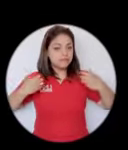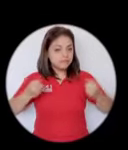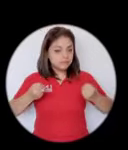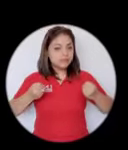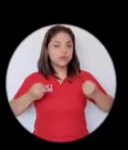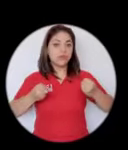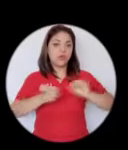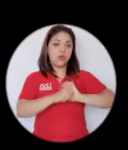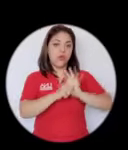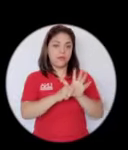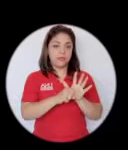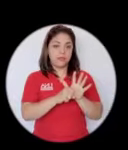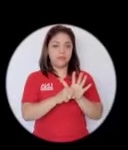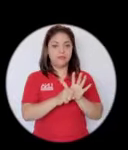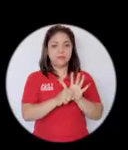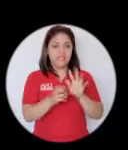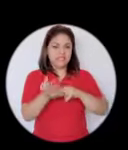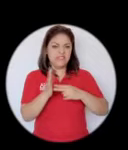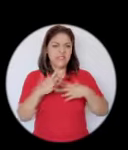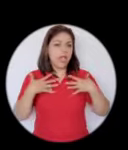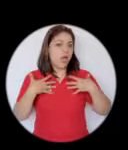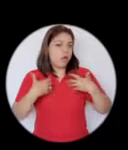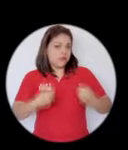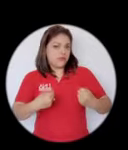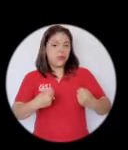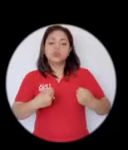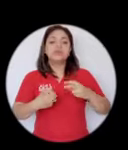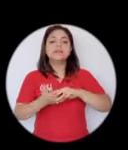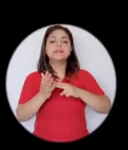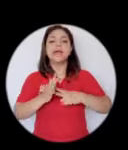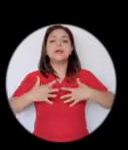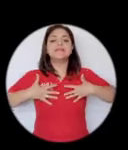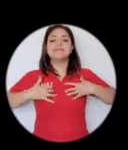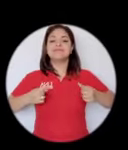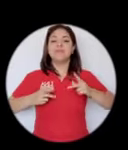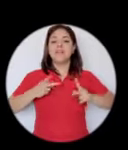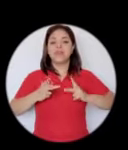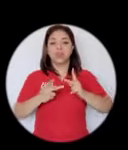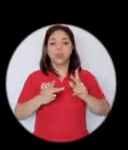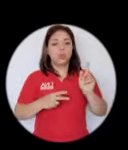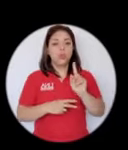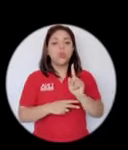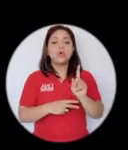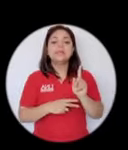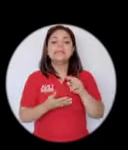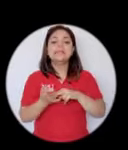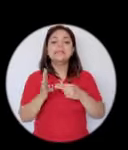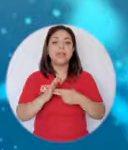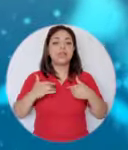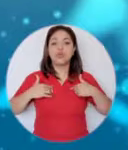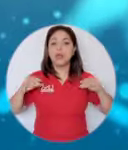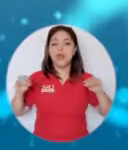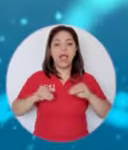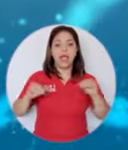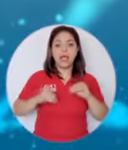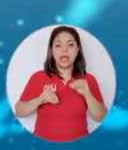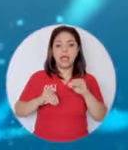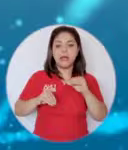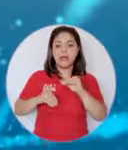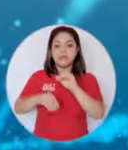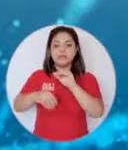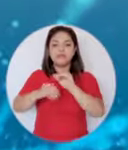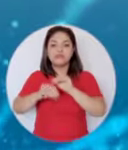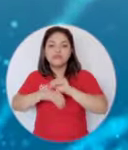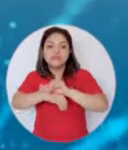porque ya no somos contagiosos para otras personas, que usualmente ocurre a los 8, 10